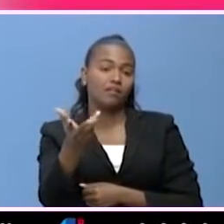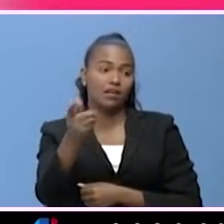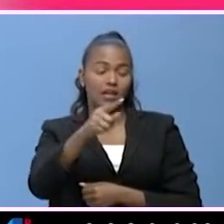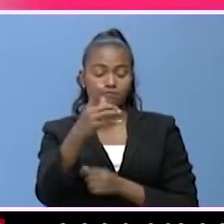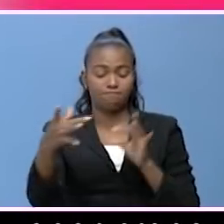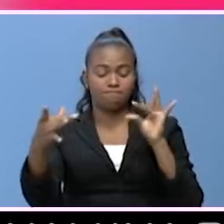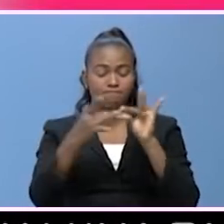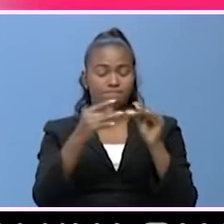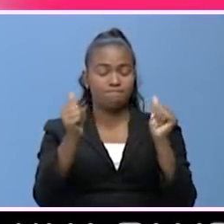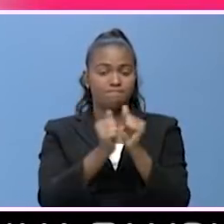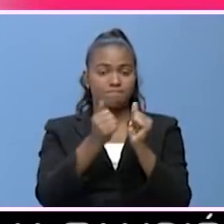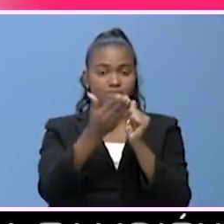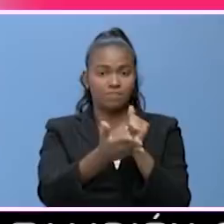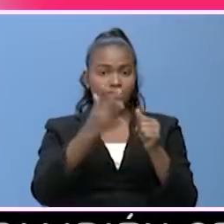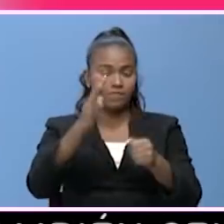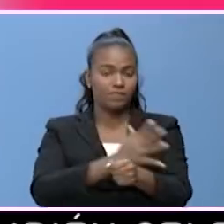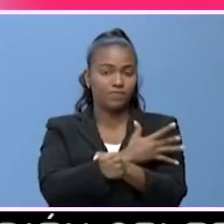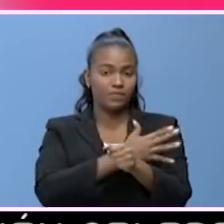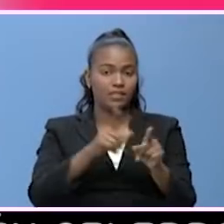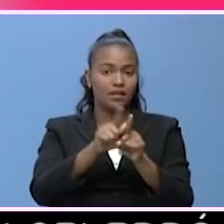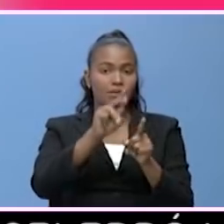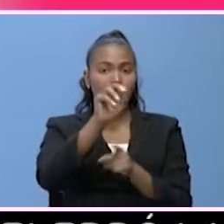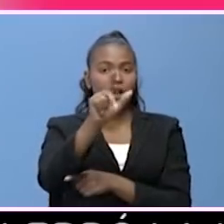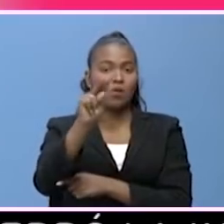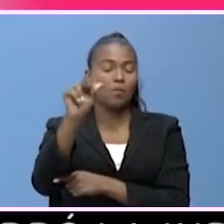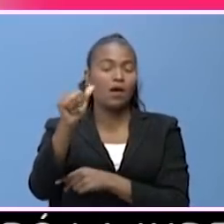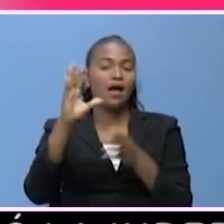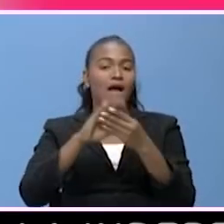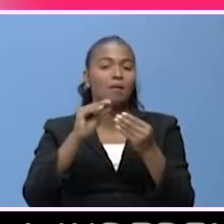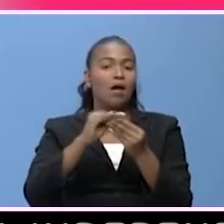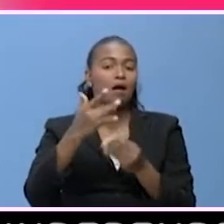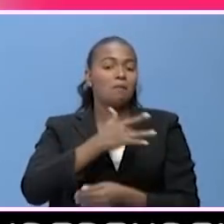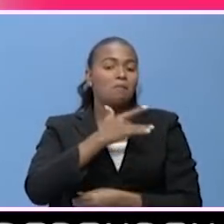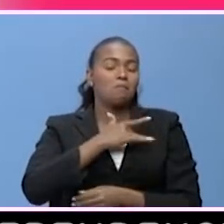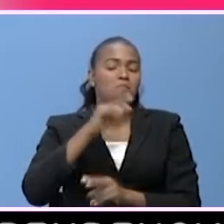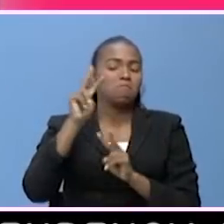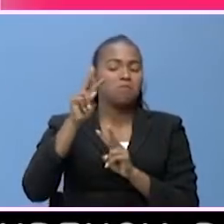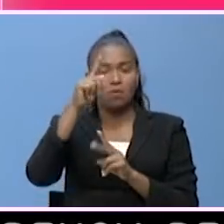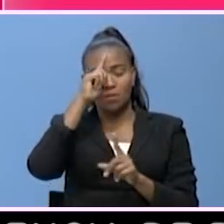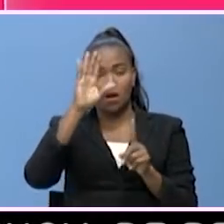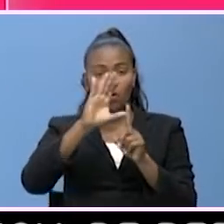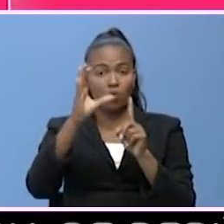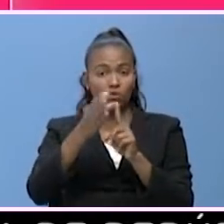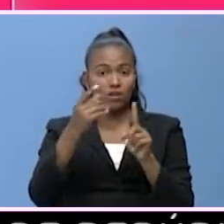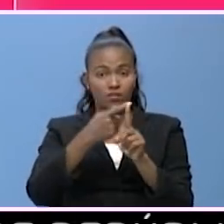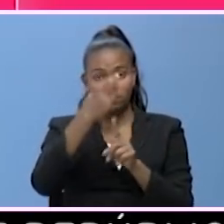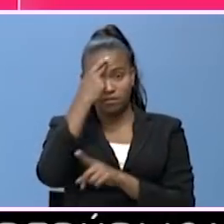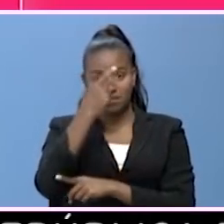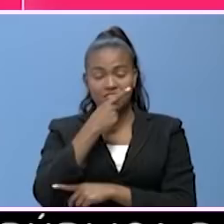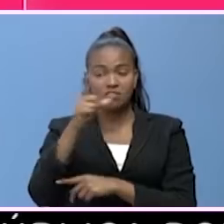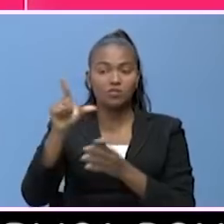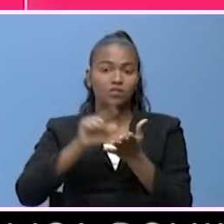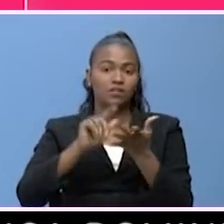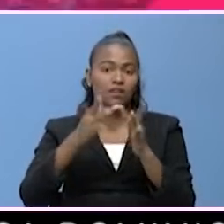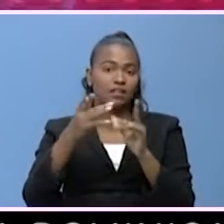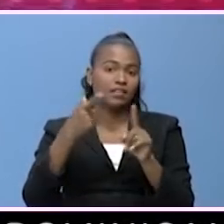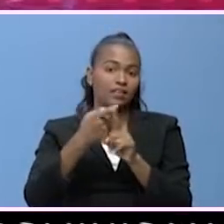el popular cantante de música urbana Maluma, quien habló de la admiración que tiene por la cultura criolla en su cuenta de